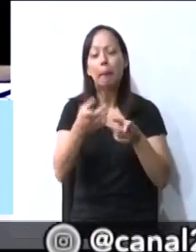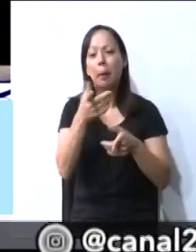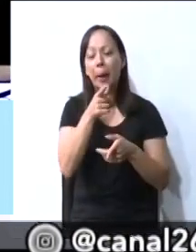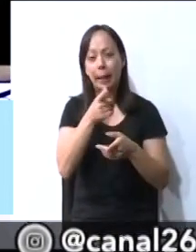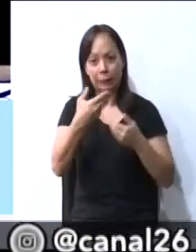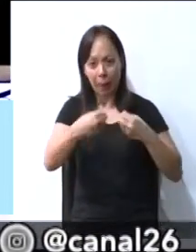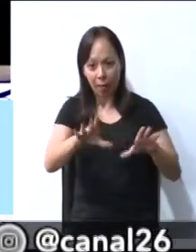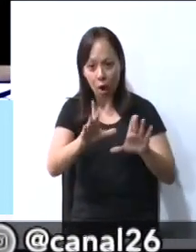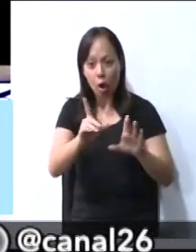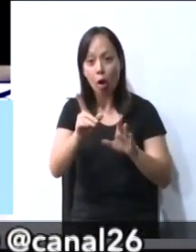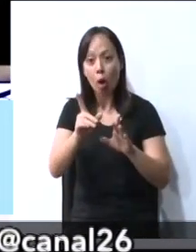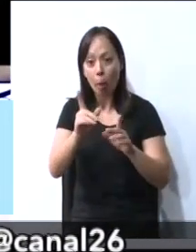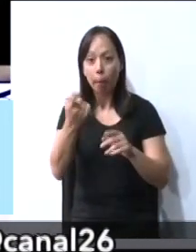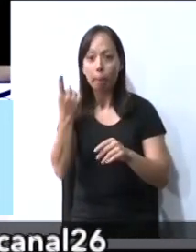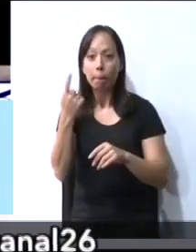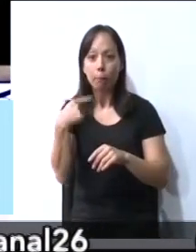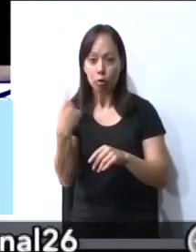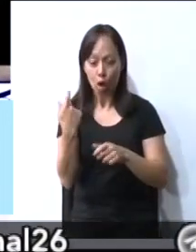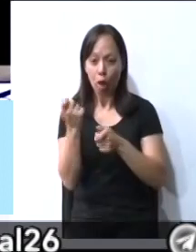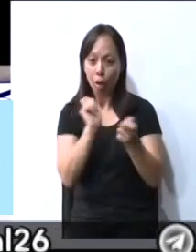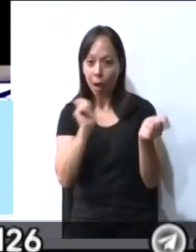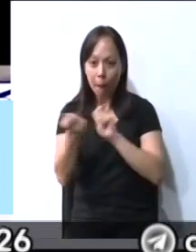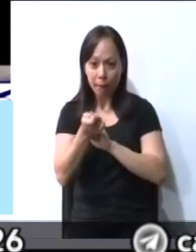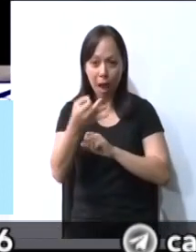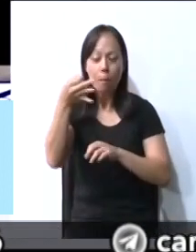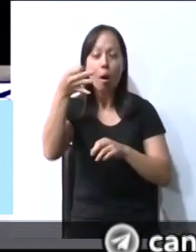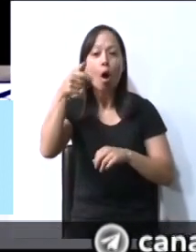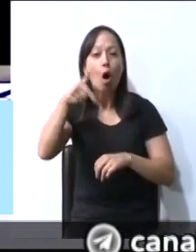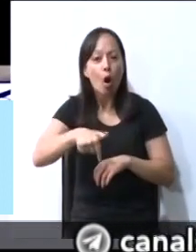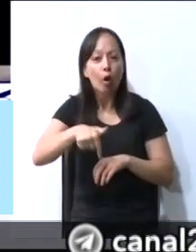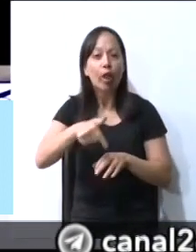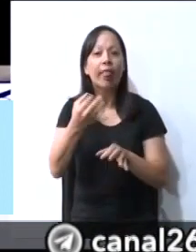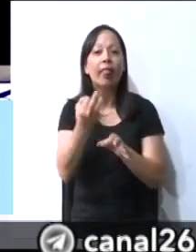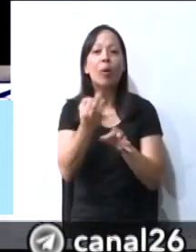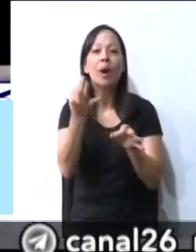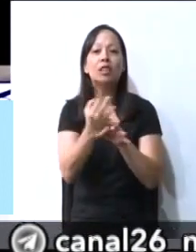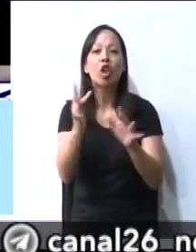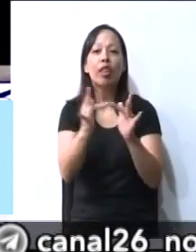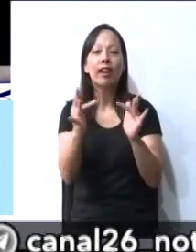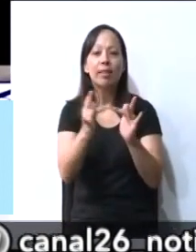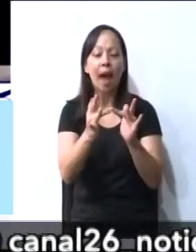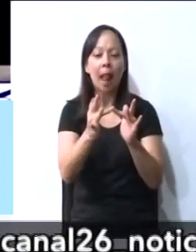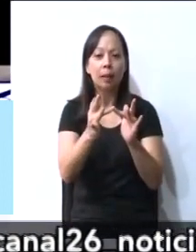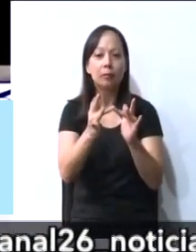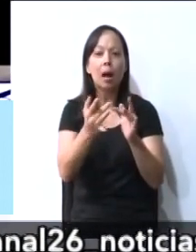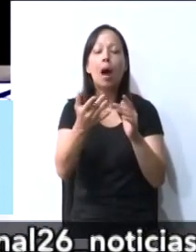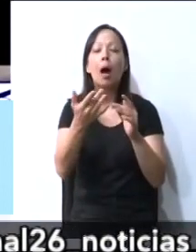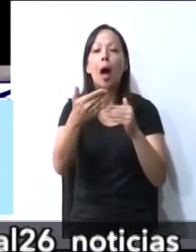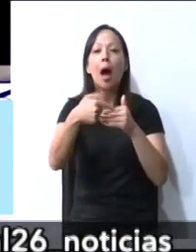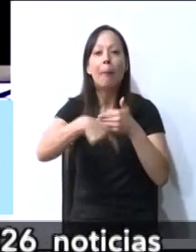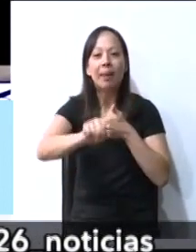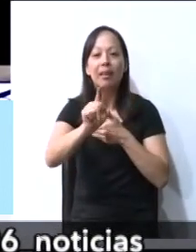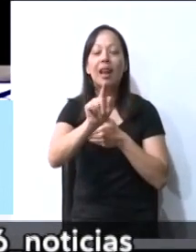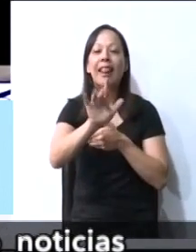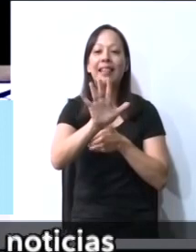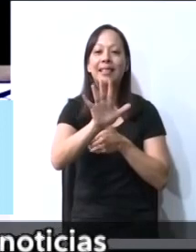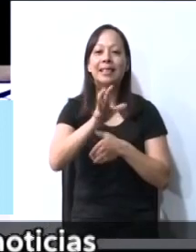aulas. Hoy tenemos educación digital desde sala de 5. Sumamos programación y